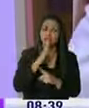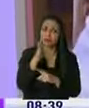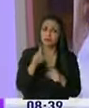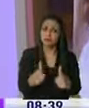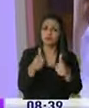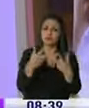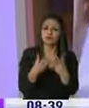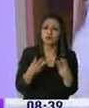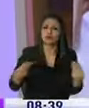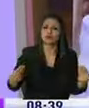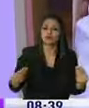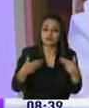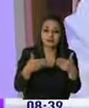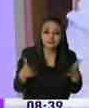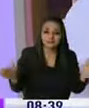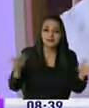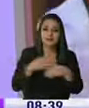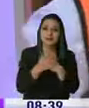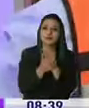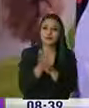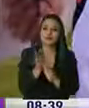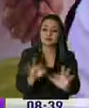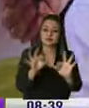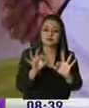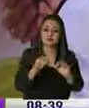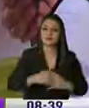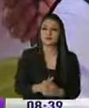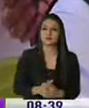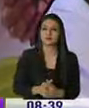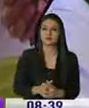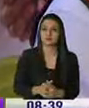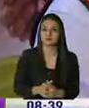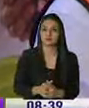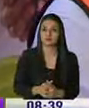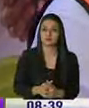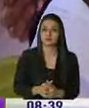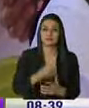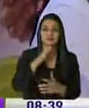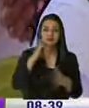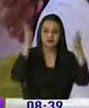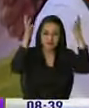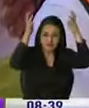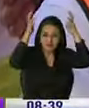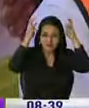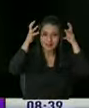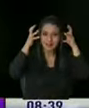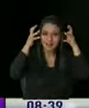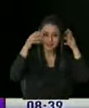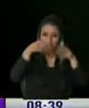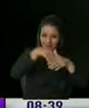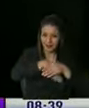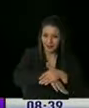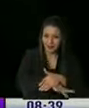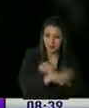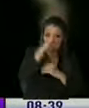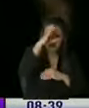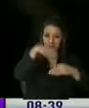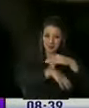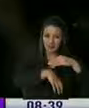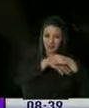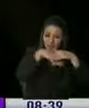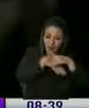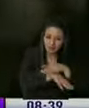Y cuando las puertas se abren, hay que aprovecharlas de buena manera. Junto a él, nos cuenta, lleva su casco, el mismo que usó durante el tiempo que permaneció bajo